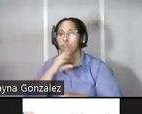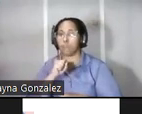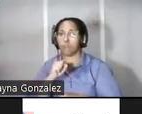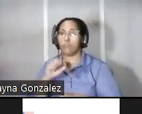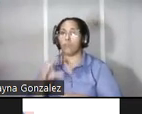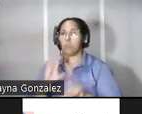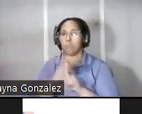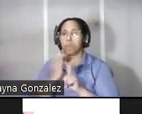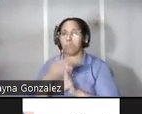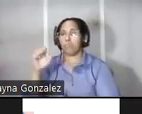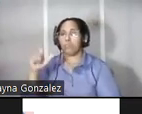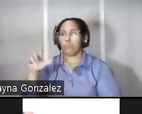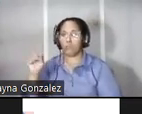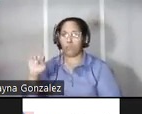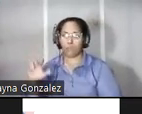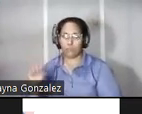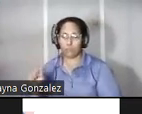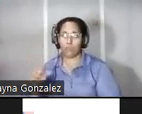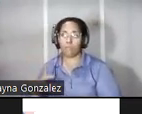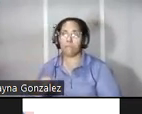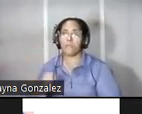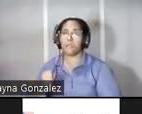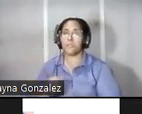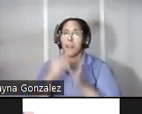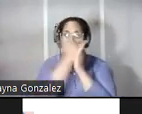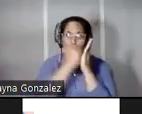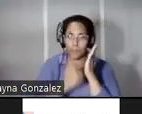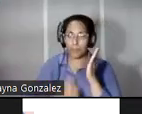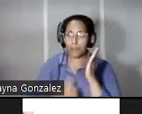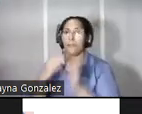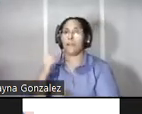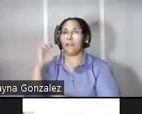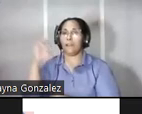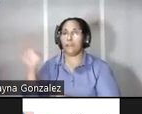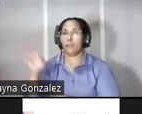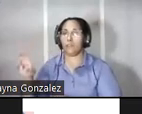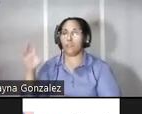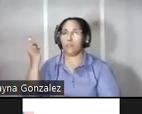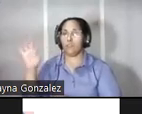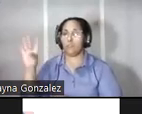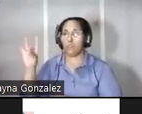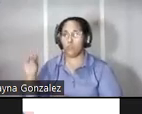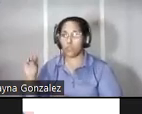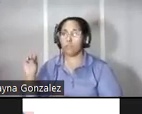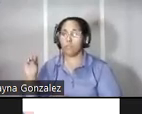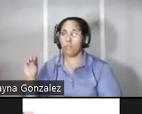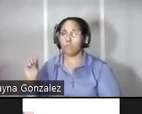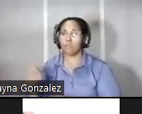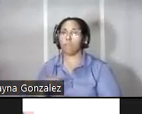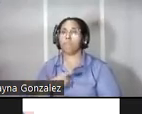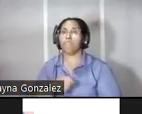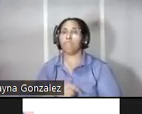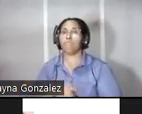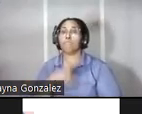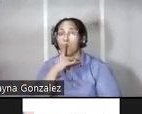este caso de Eloísa. Las estadísticas que se hicieron en Estados Unidos para el 1980 ratifican